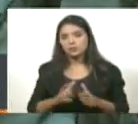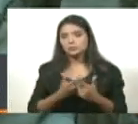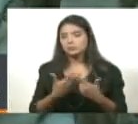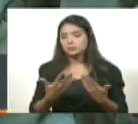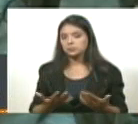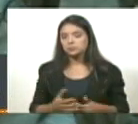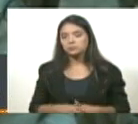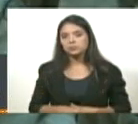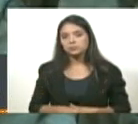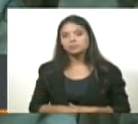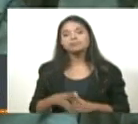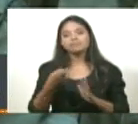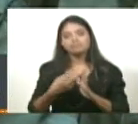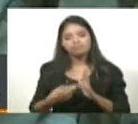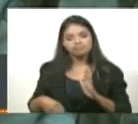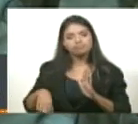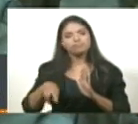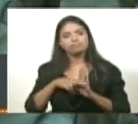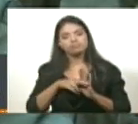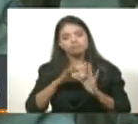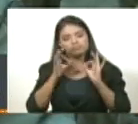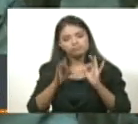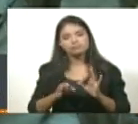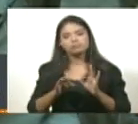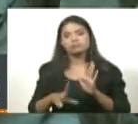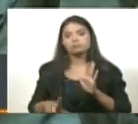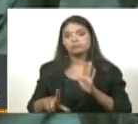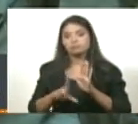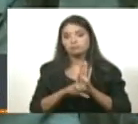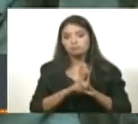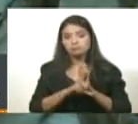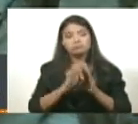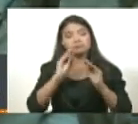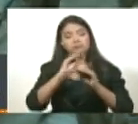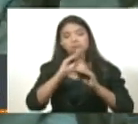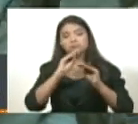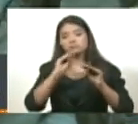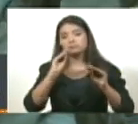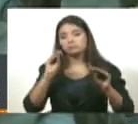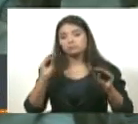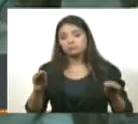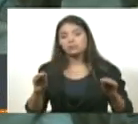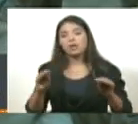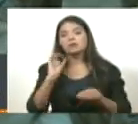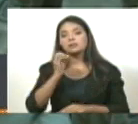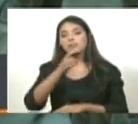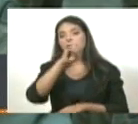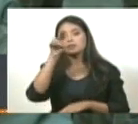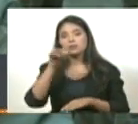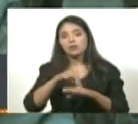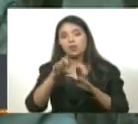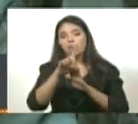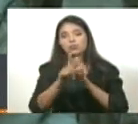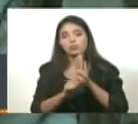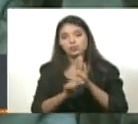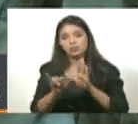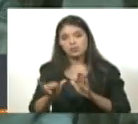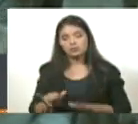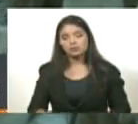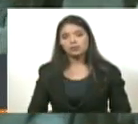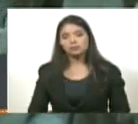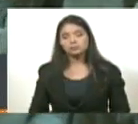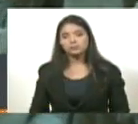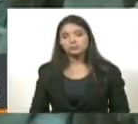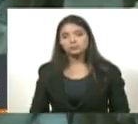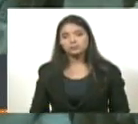sentido, reitera el carácter legítimo de la convocatoria a la Asamblea Nacional Constituyente,